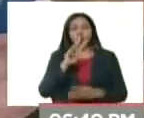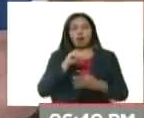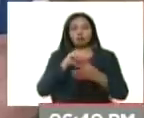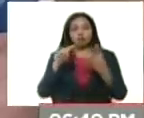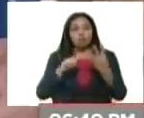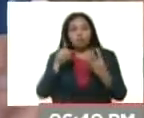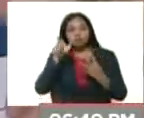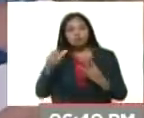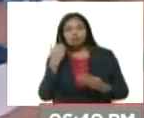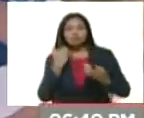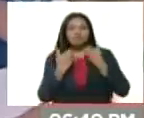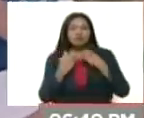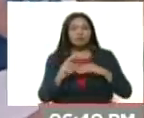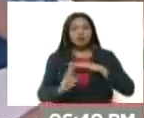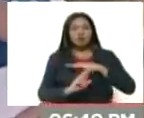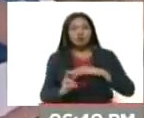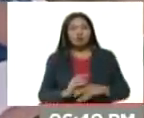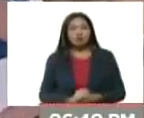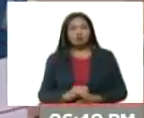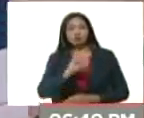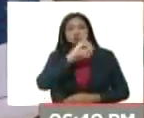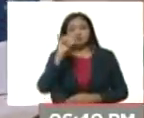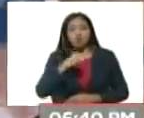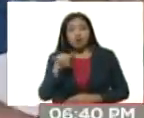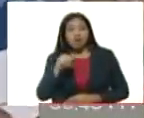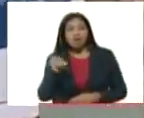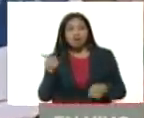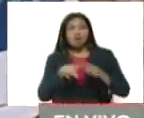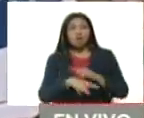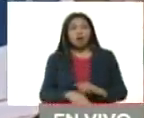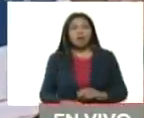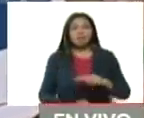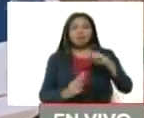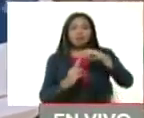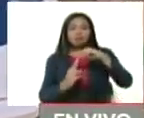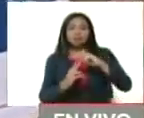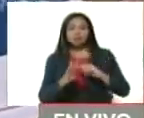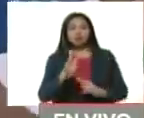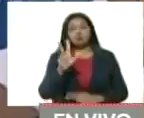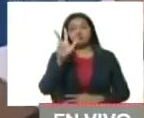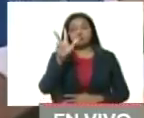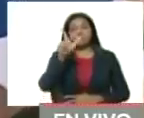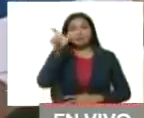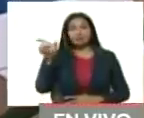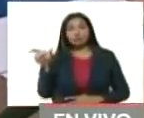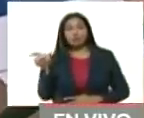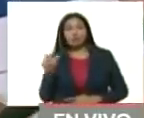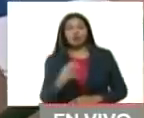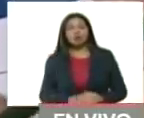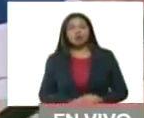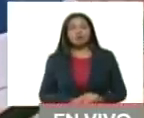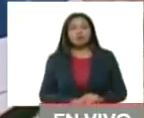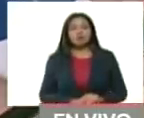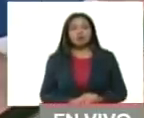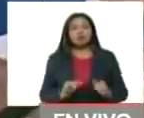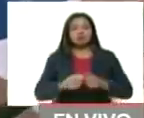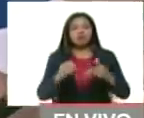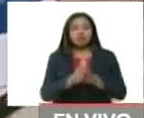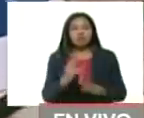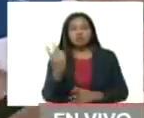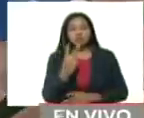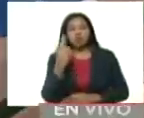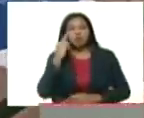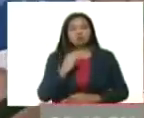4 casos, Zulia con 4 casos, Táchira con 3 casos, Anzoátegui con 2, Bolívar con